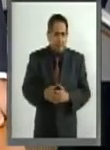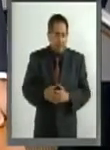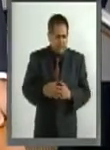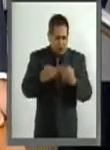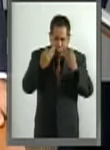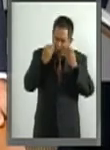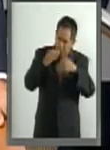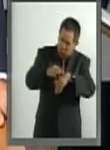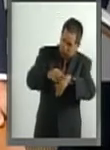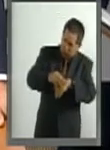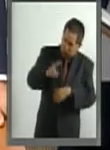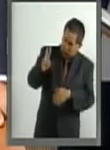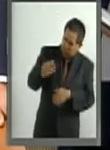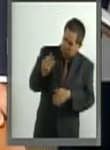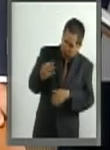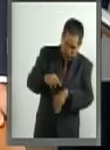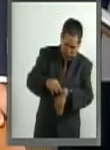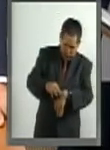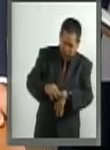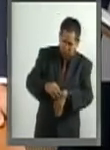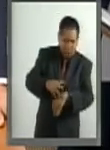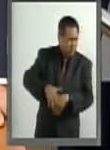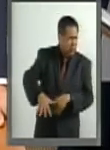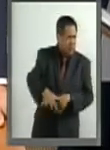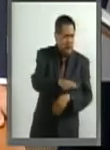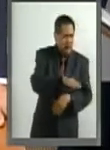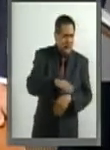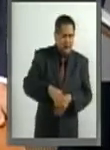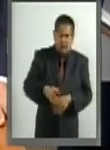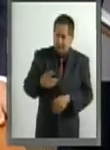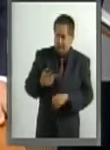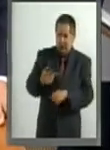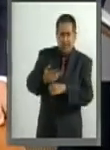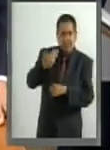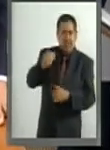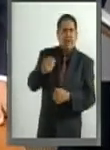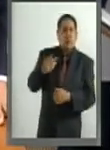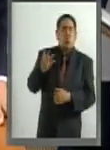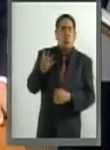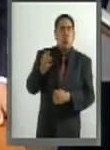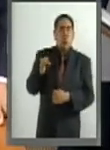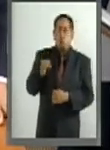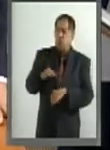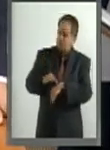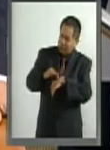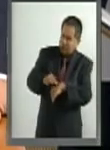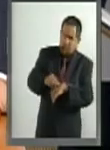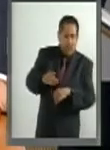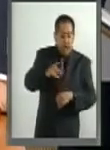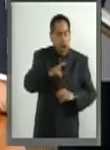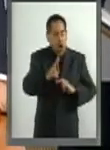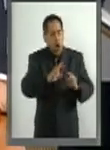vivió en carne propia este pasado 4 de junio.